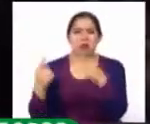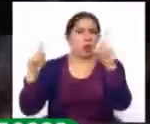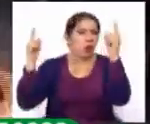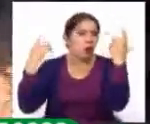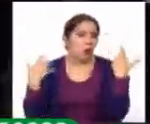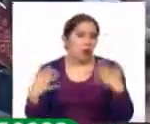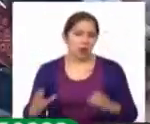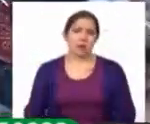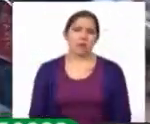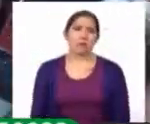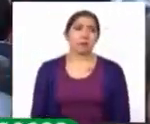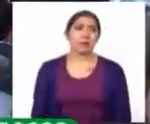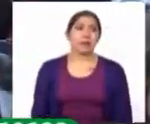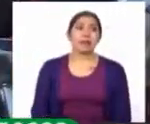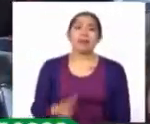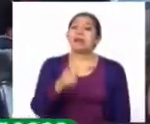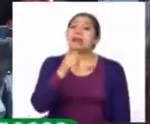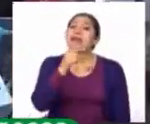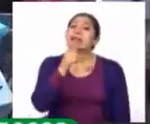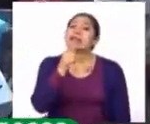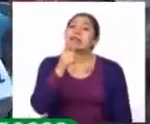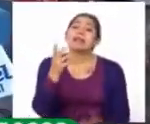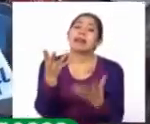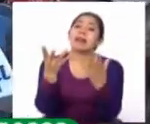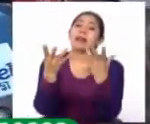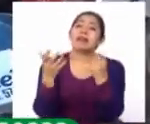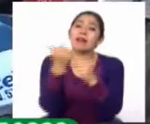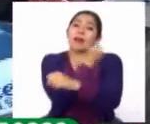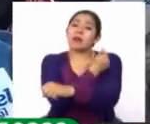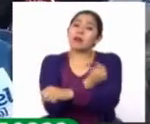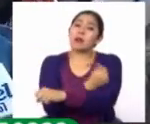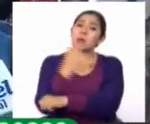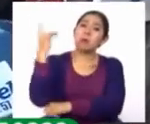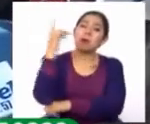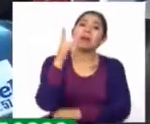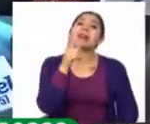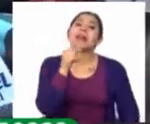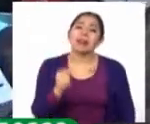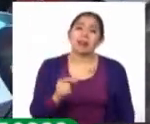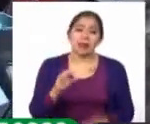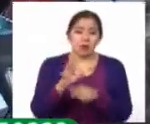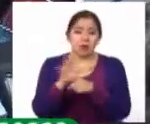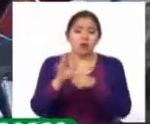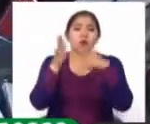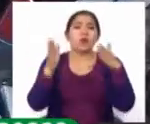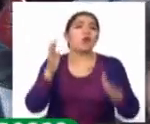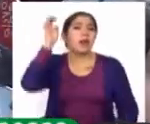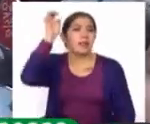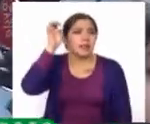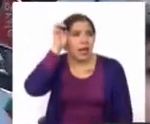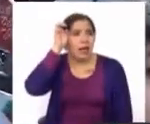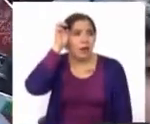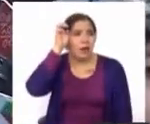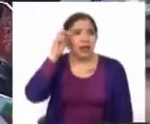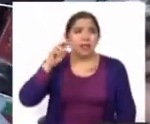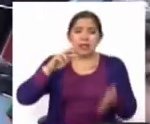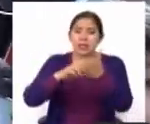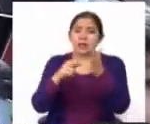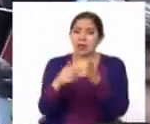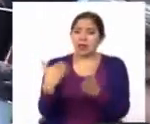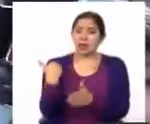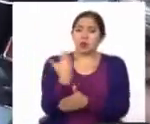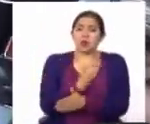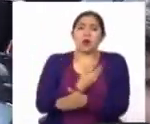Todos aquellos que quieren ser autoridades de este país son funcionarios públicos, es decir, son nuestros empleados.